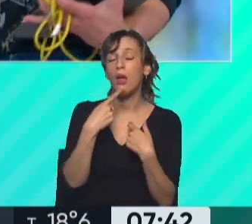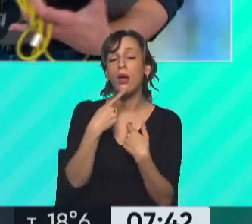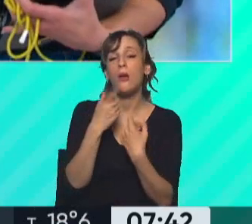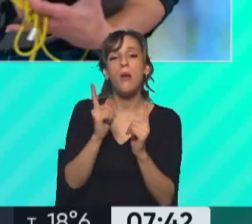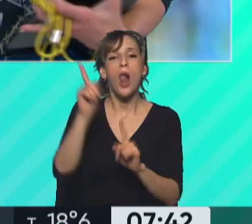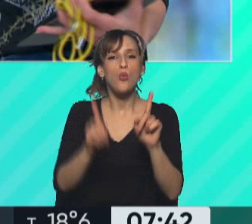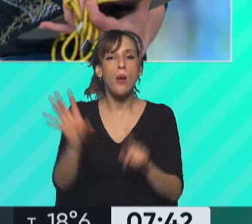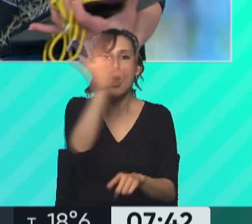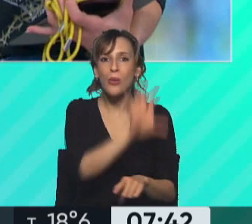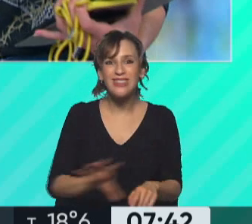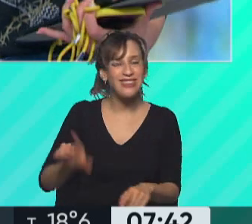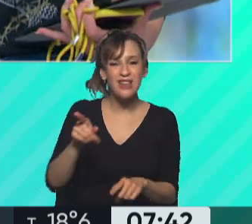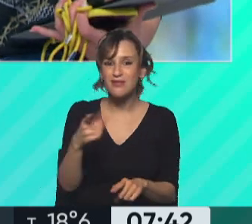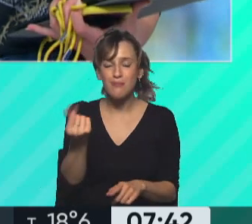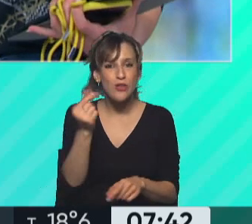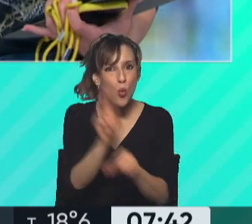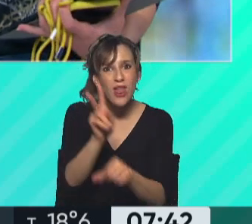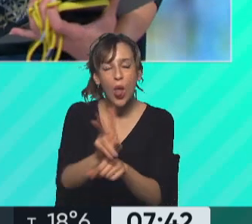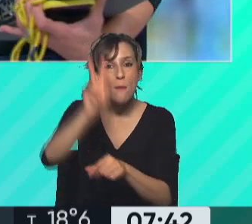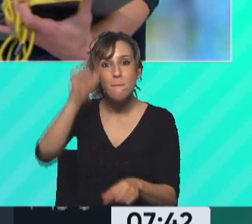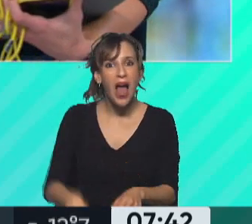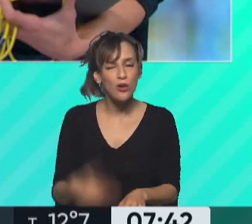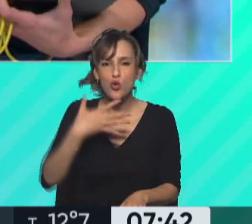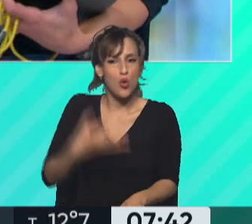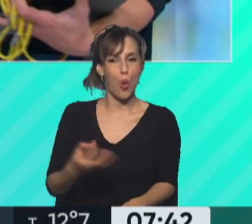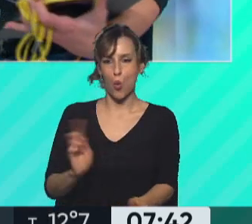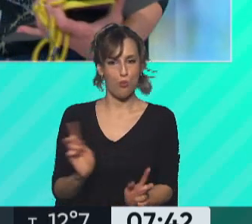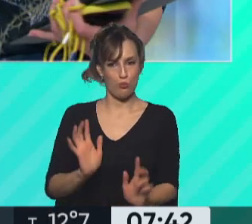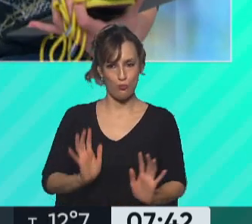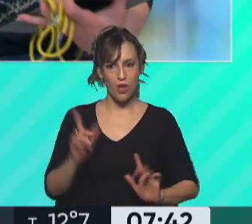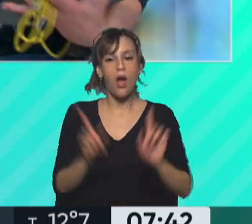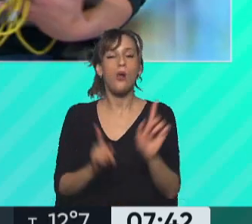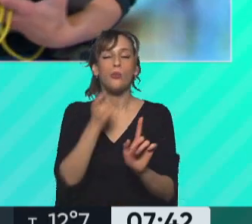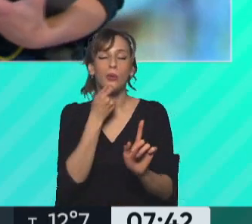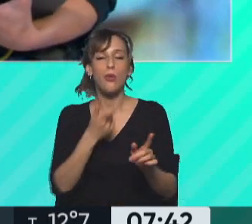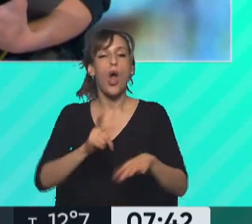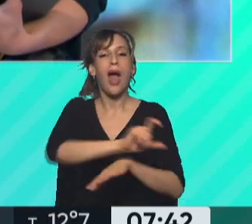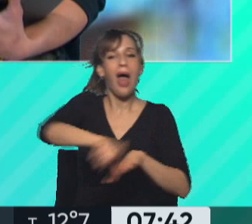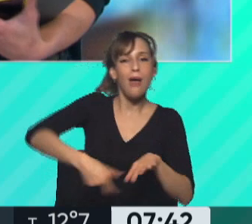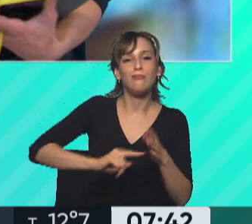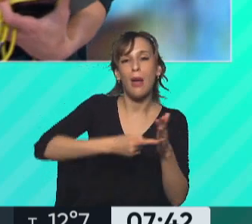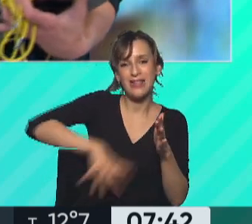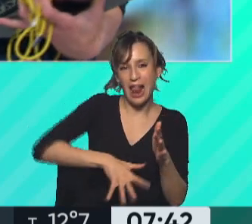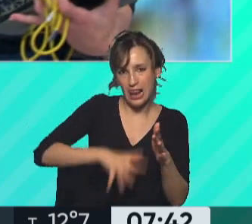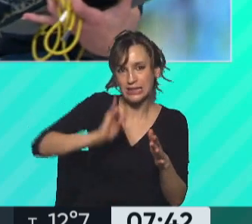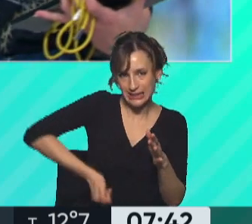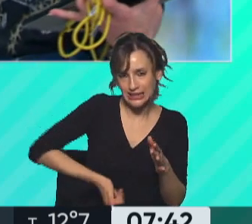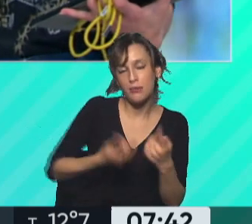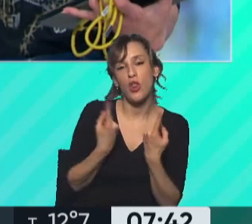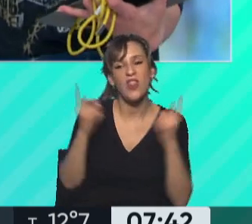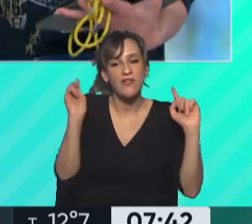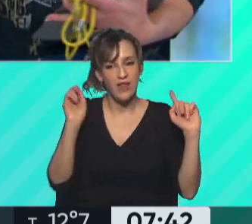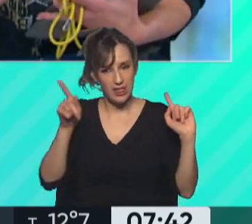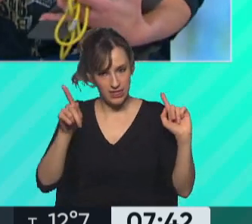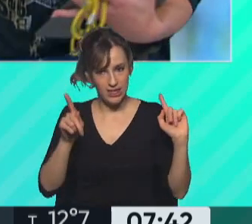algunas provincias, no está llegando a precios cuidados. Una cosa es el área metropolitana, el AMBA, la capital federal, y otra muy distinta son